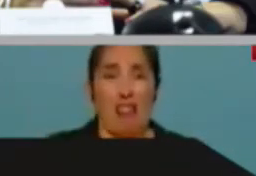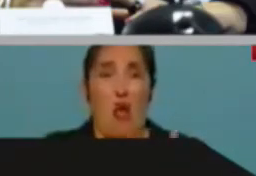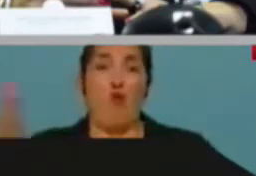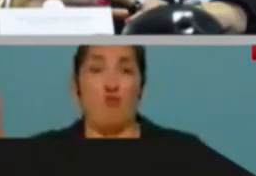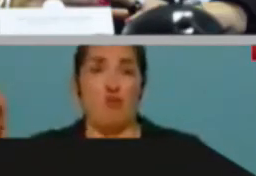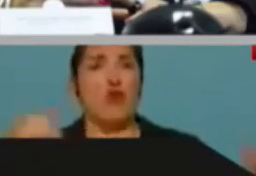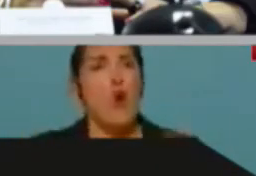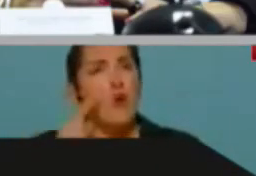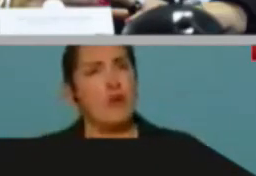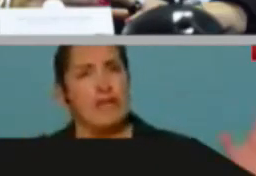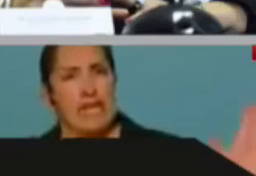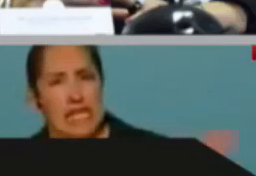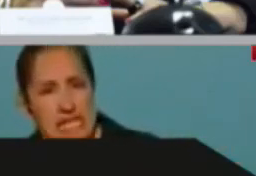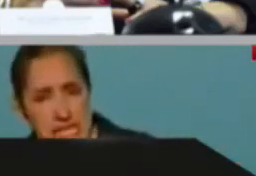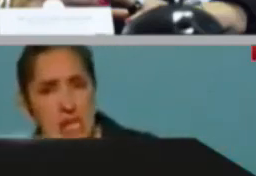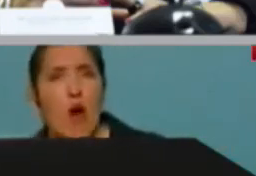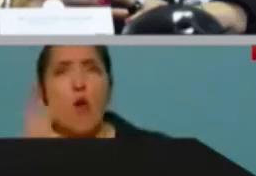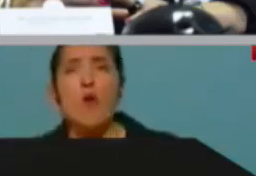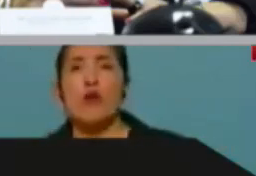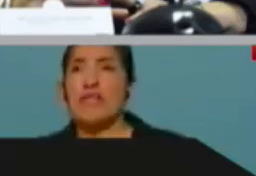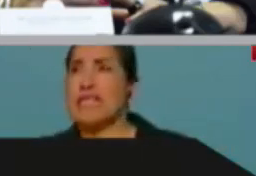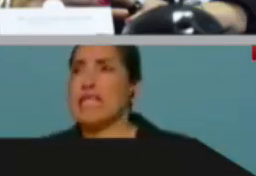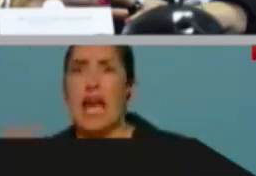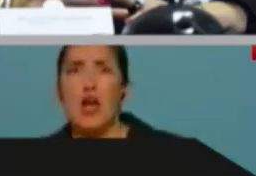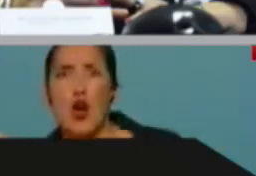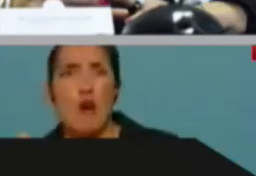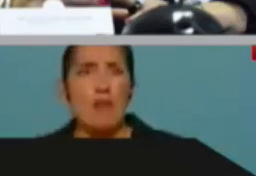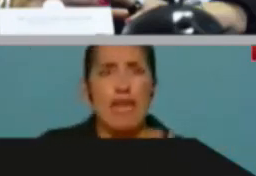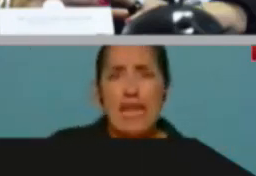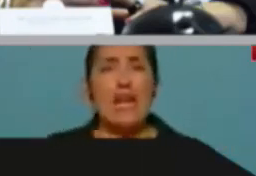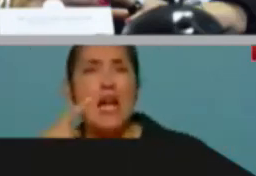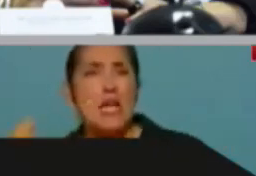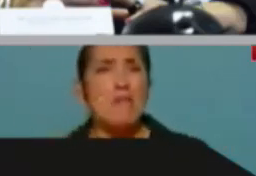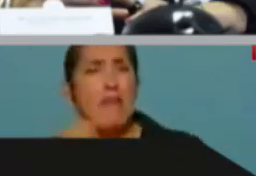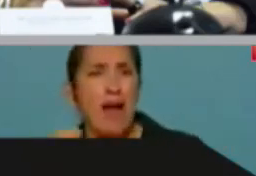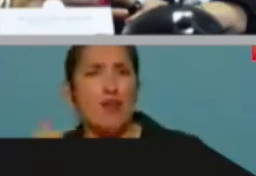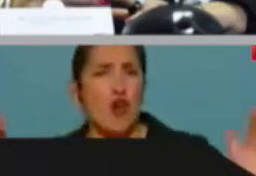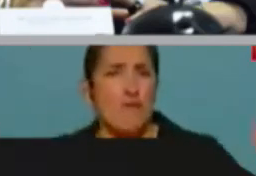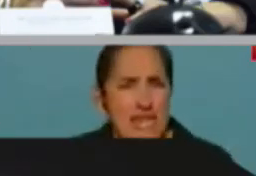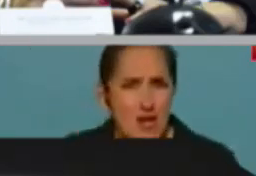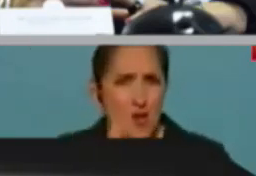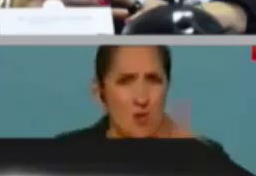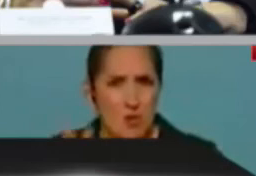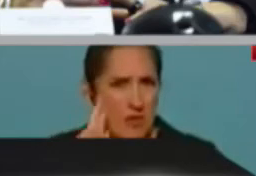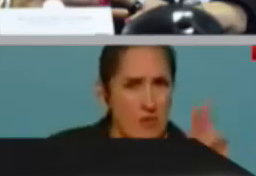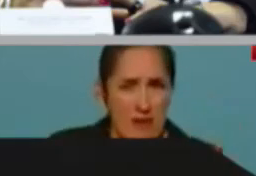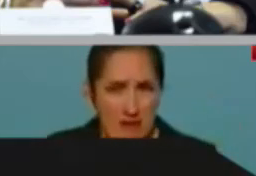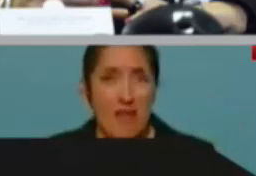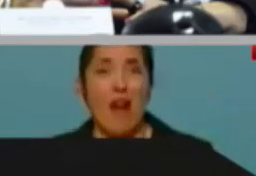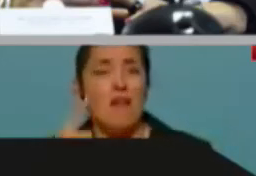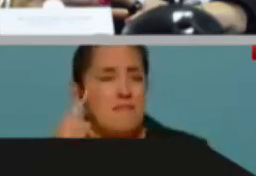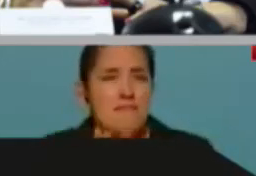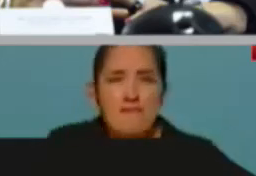sino que además requerimos y necesitamos de una sociedad que en su conjunto tome este